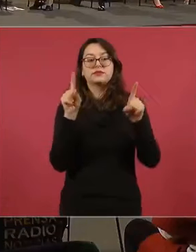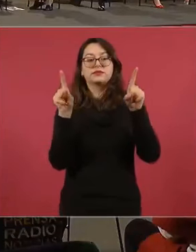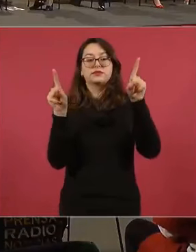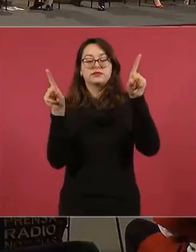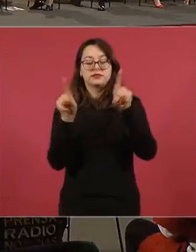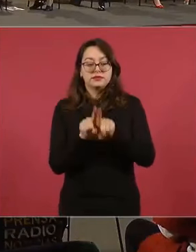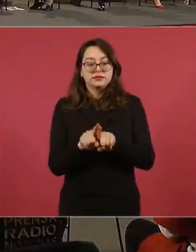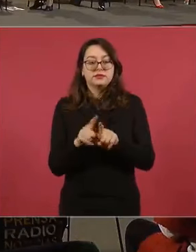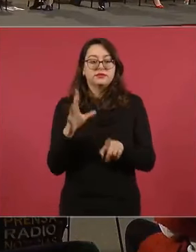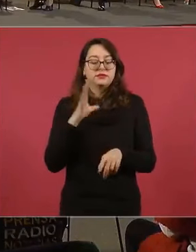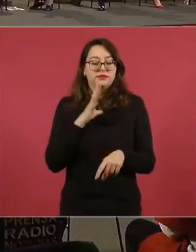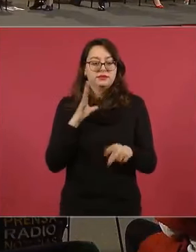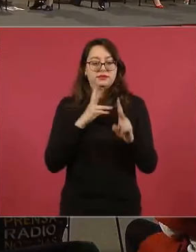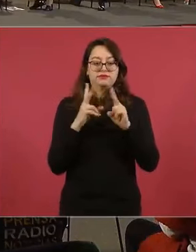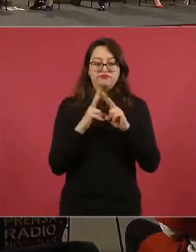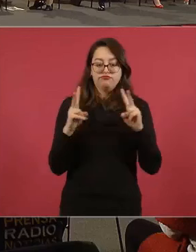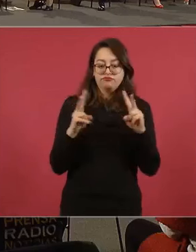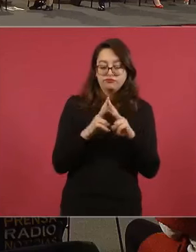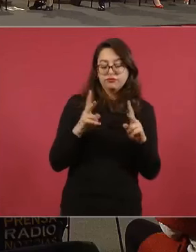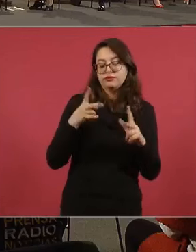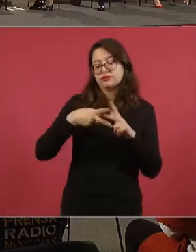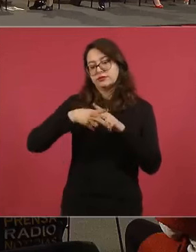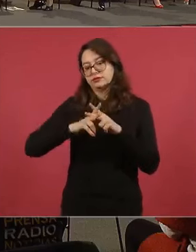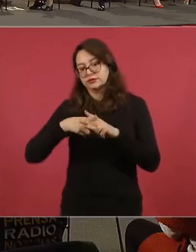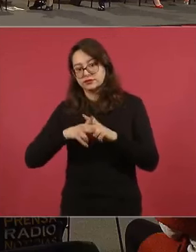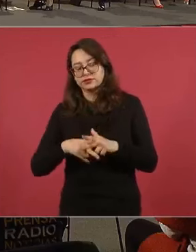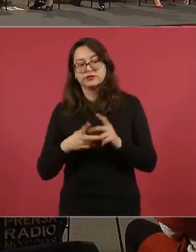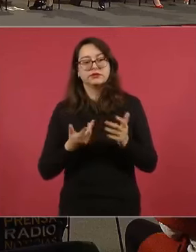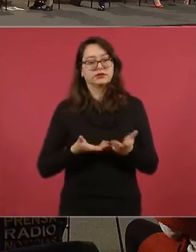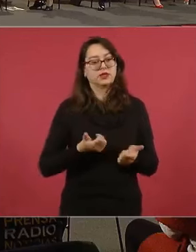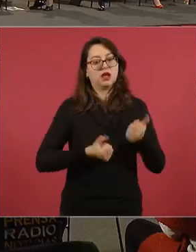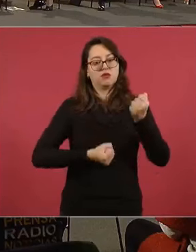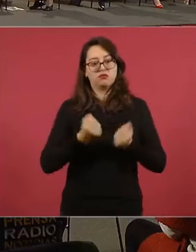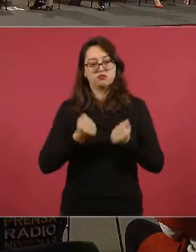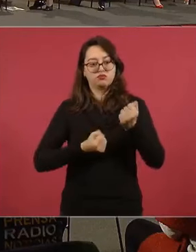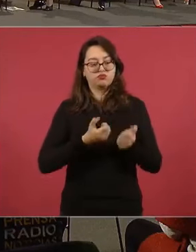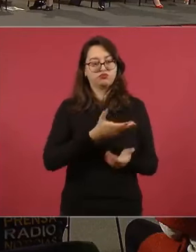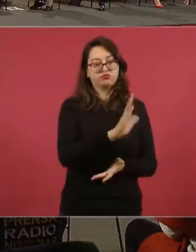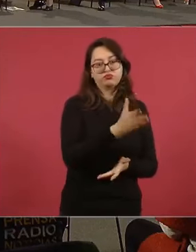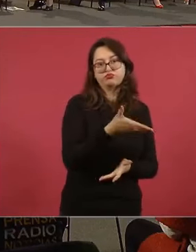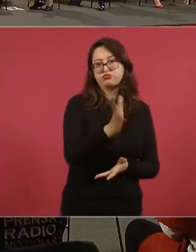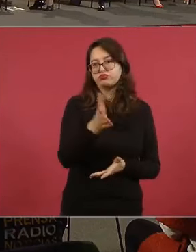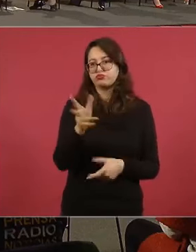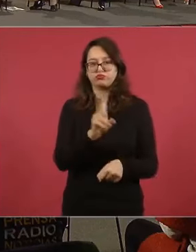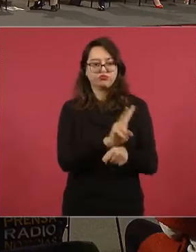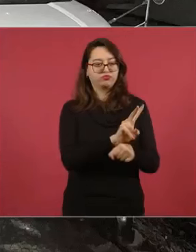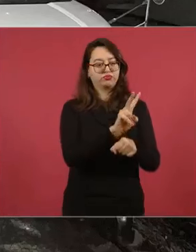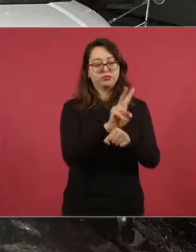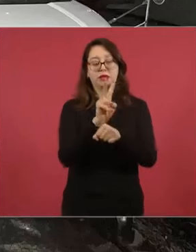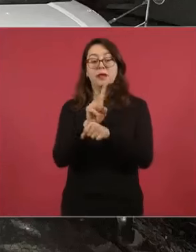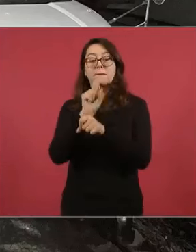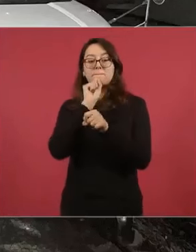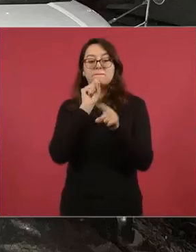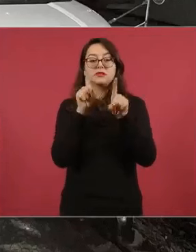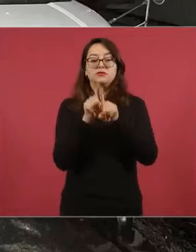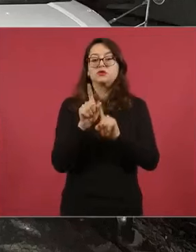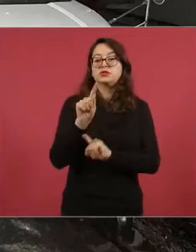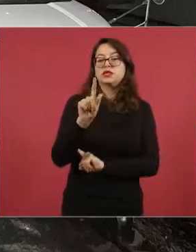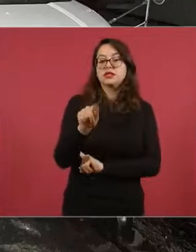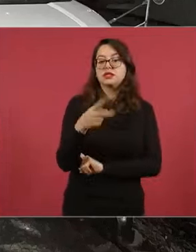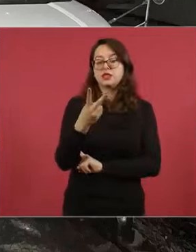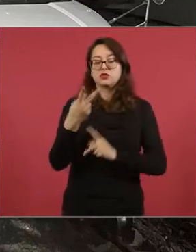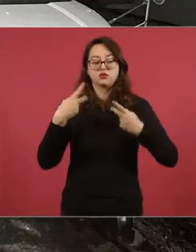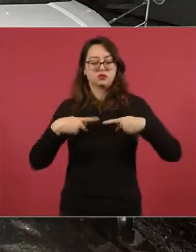cuadrillas, 18 cuadrillas de trabajo. Estamos desplegando 72 personas que operan de manera continua en la